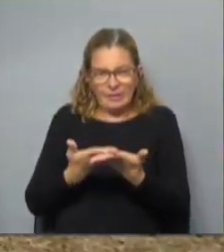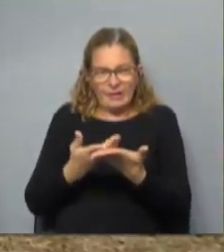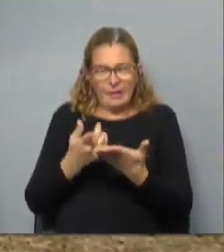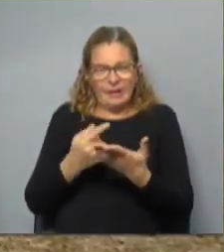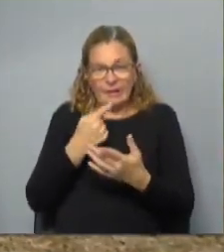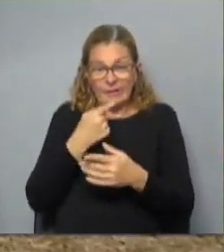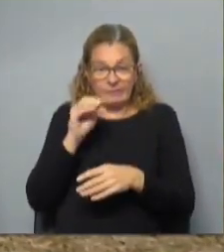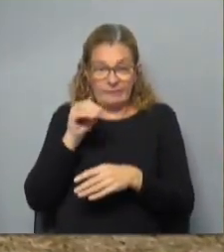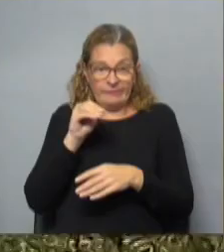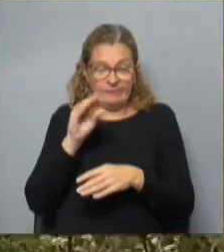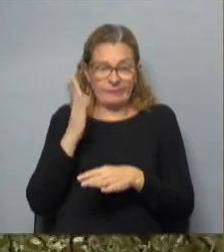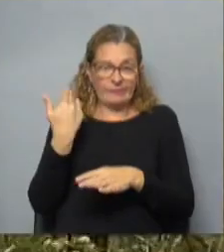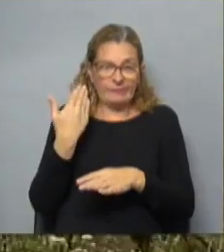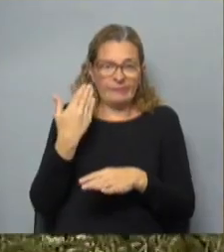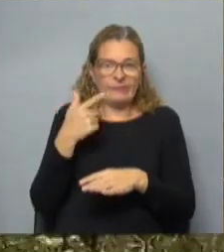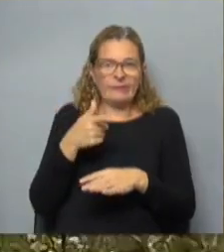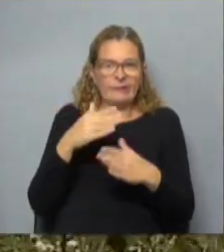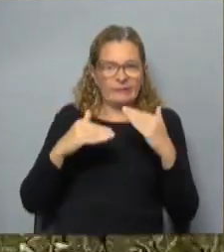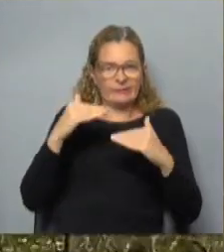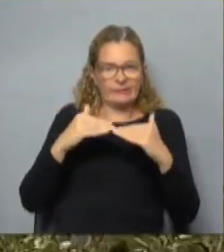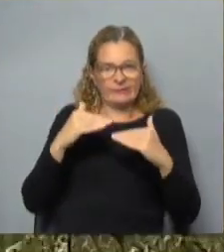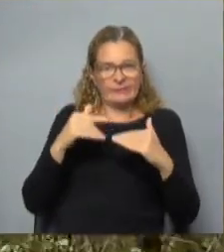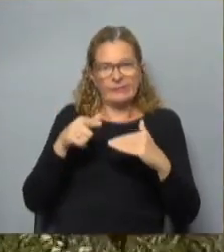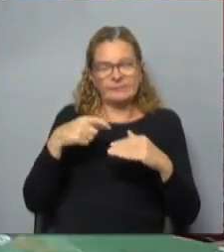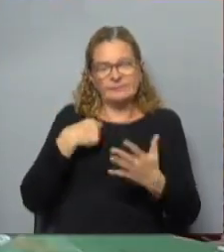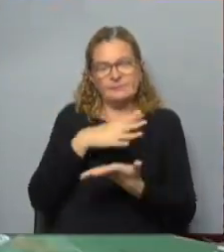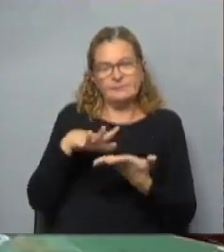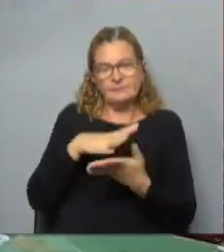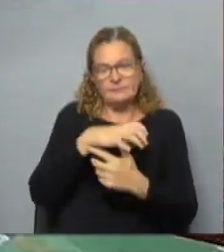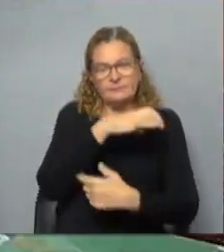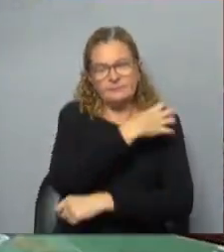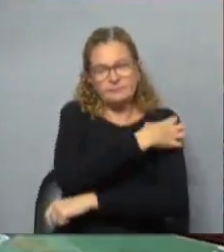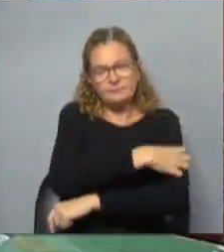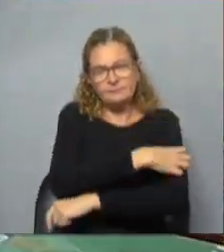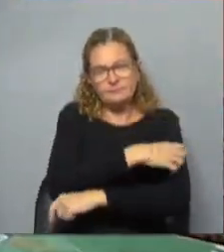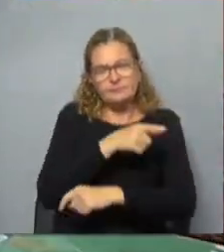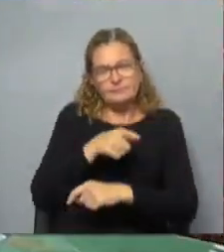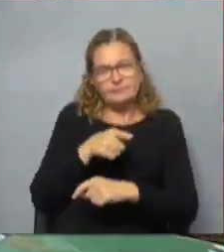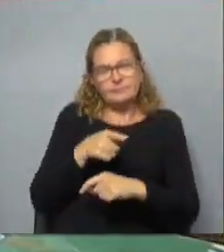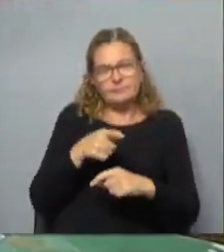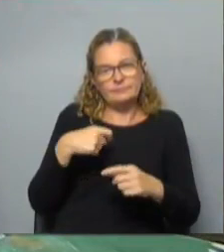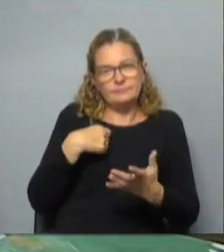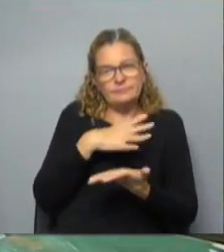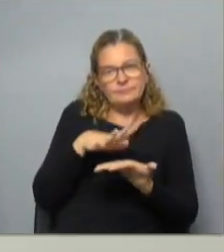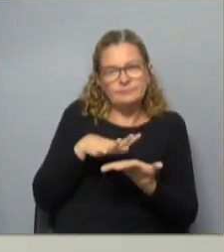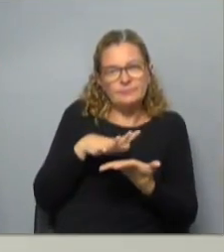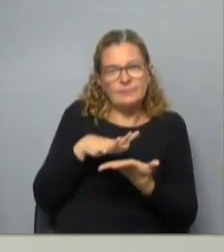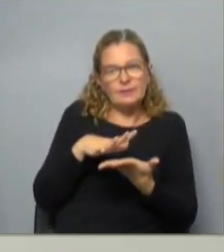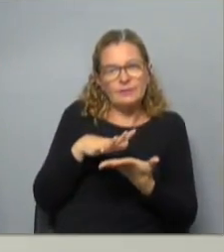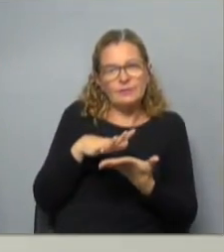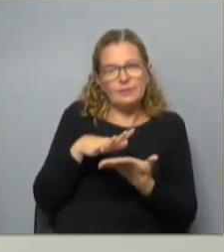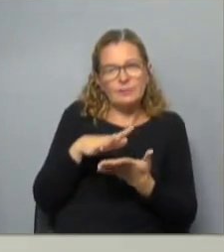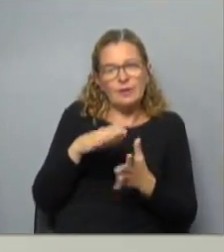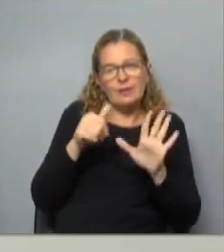advertimos no estaban haciendo comparaciones sobre la situación de pobreza es una situación de medición